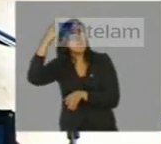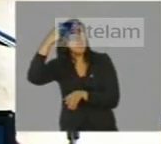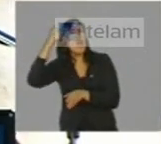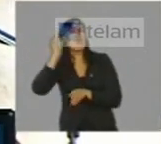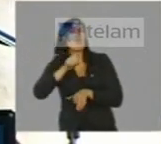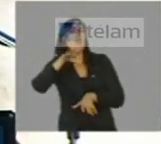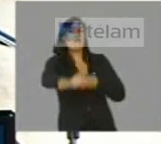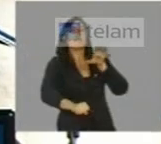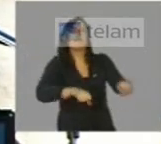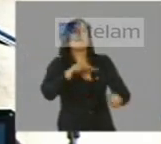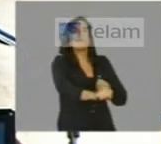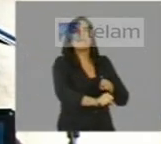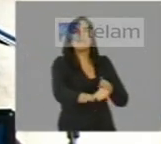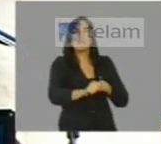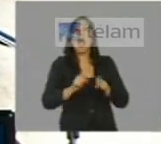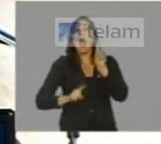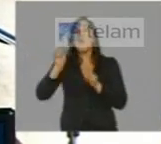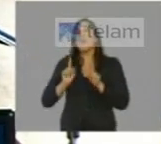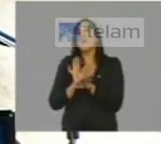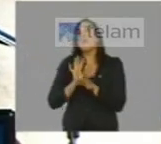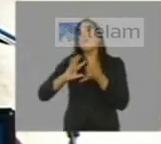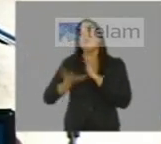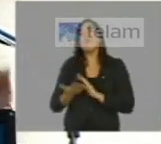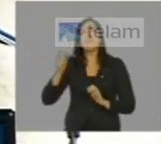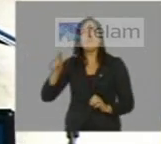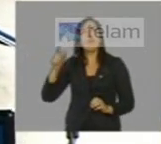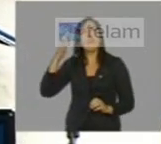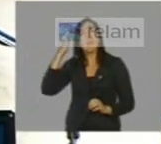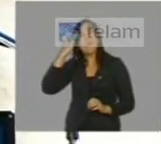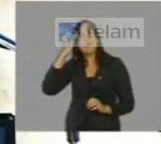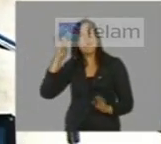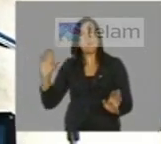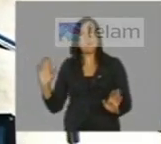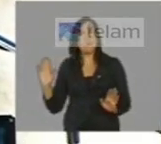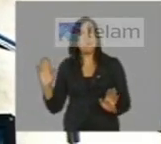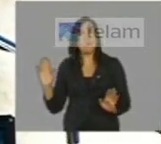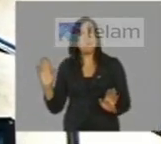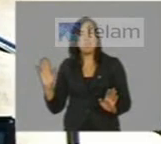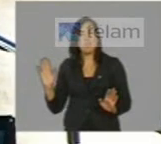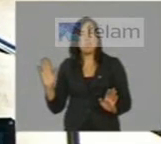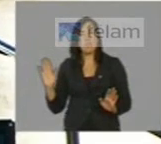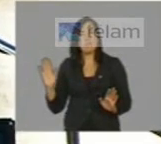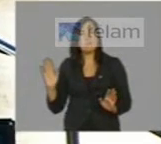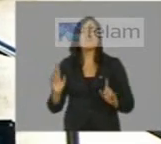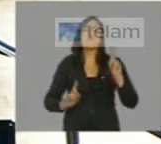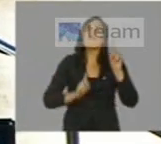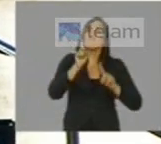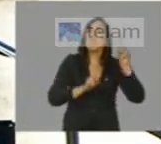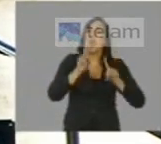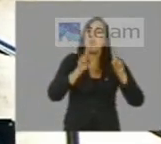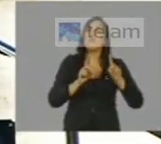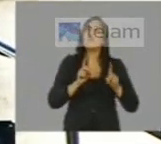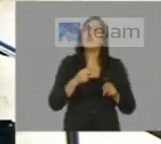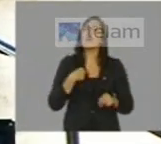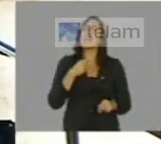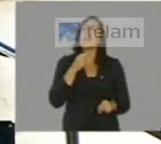Algunos simplemente por una cuestión cultural, algunos simplemente porque quieren diferenciarse de lo que